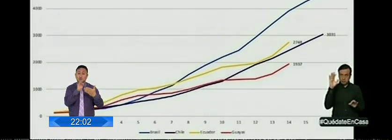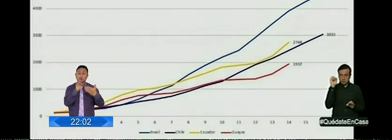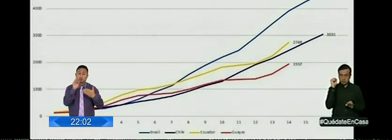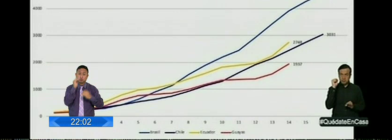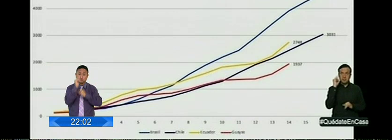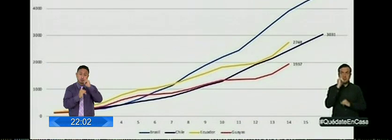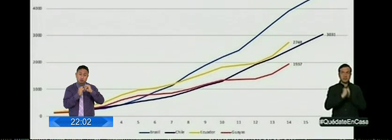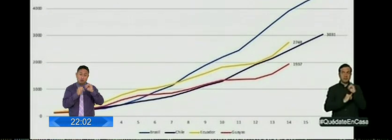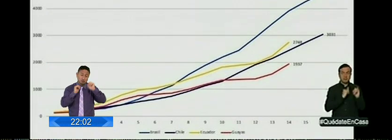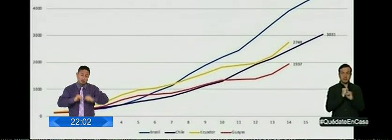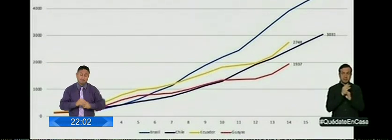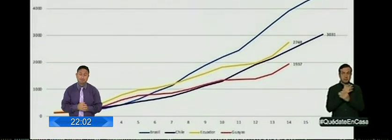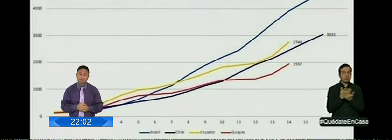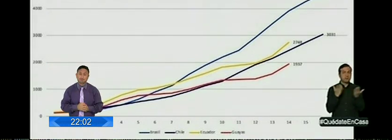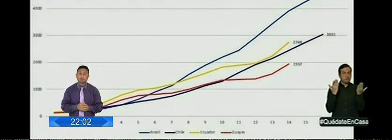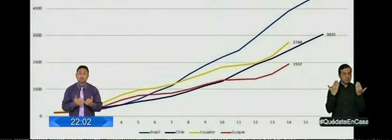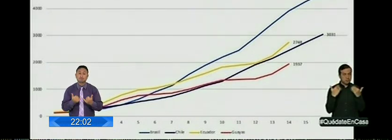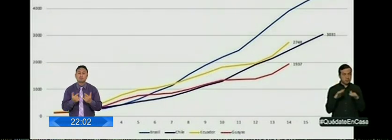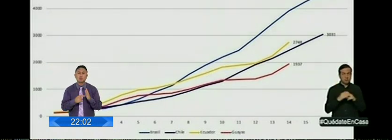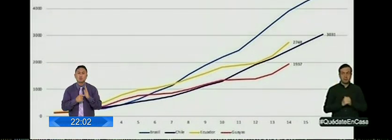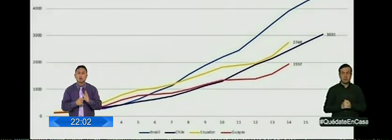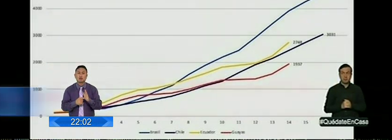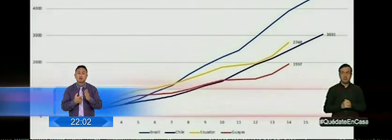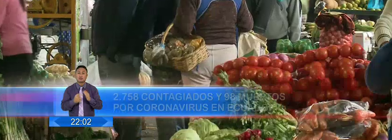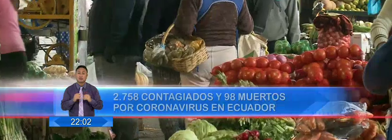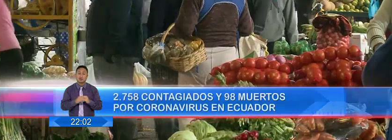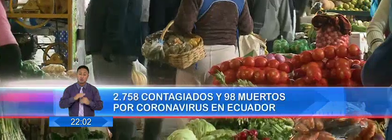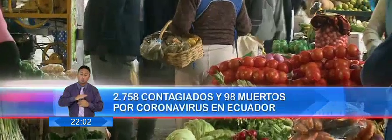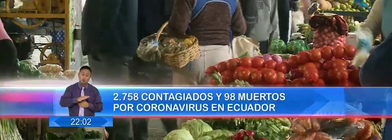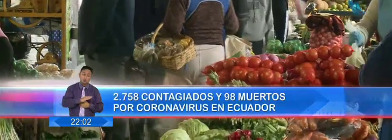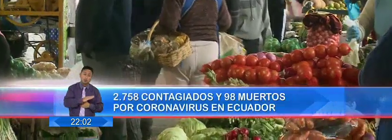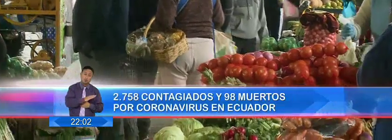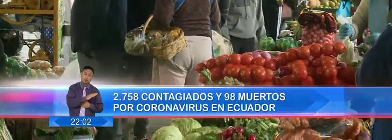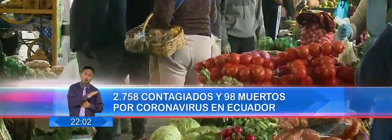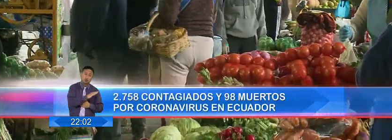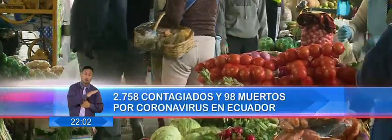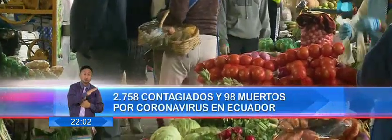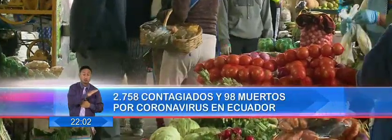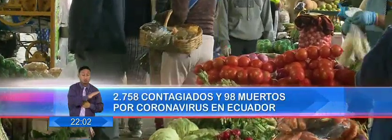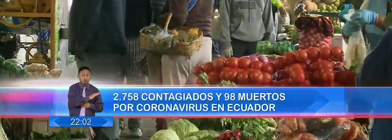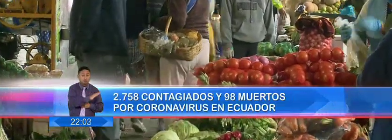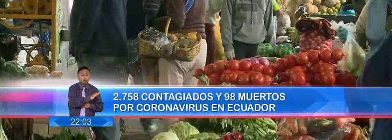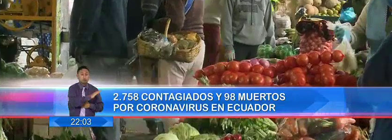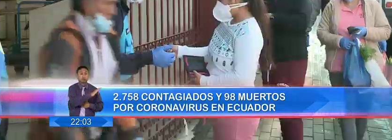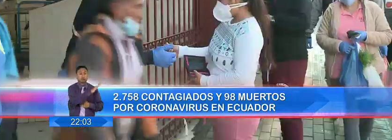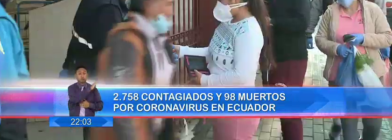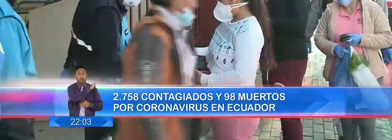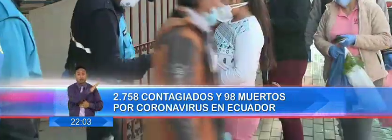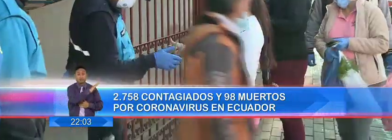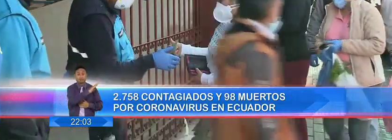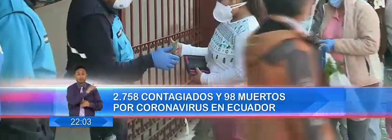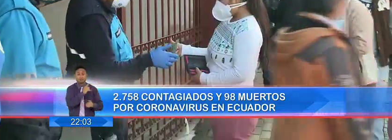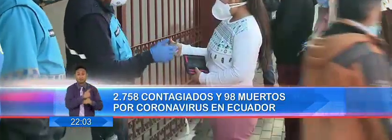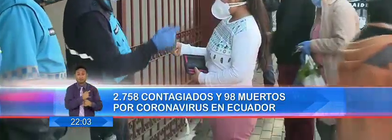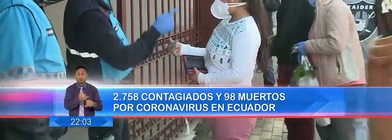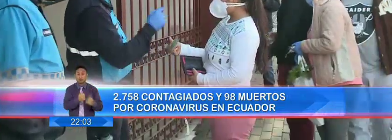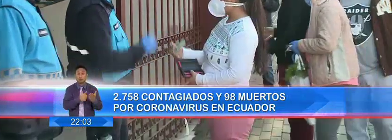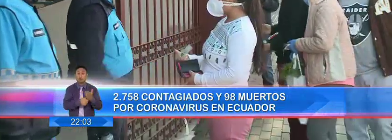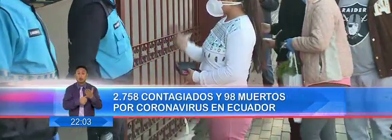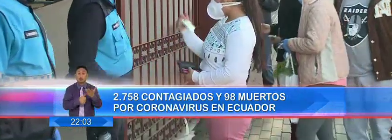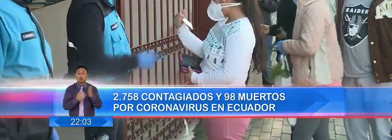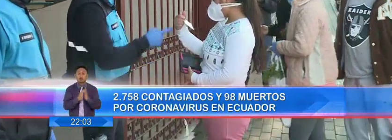internacional este hecho demostraría que la curva continuaría en un ascenso exponencial por esta razón el ministro